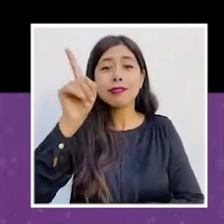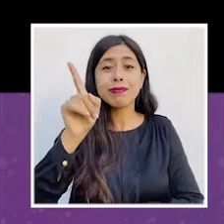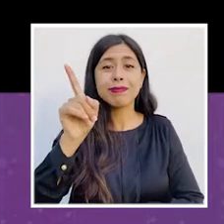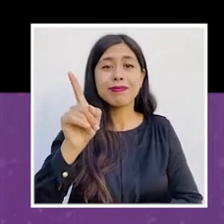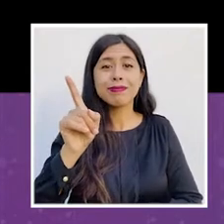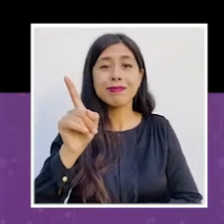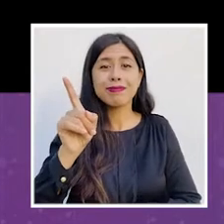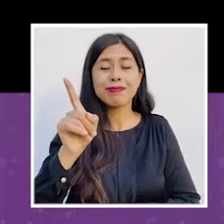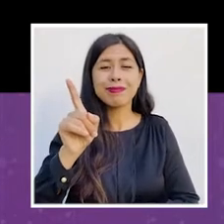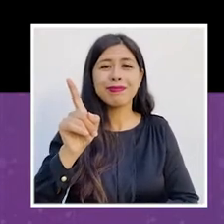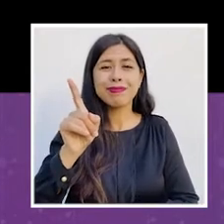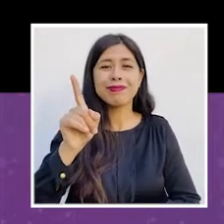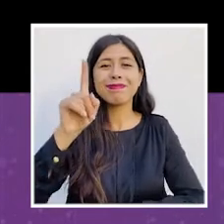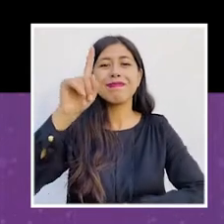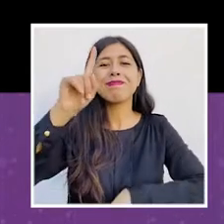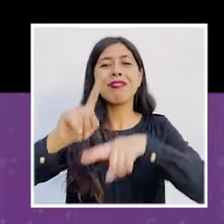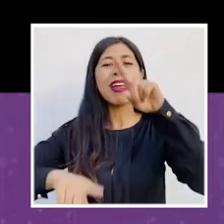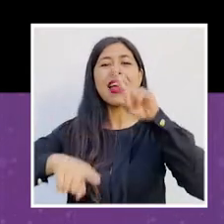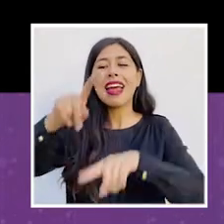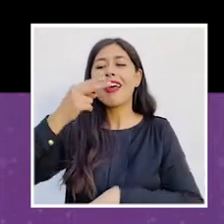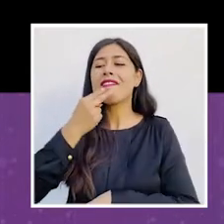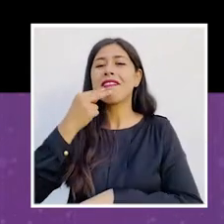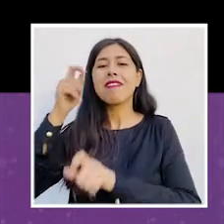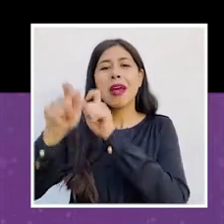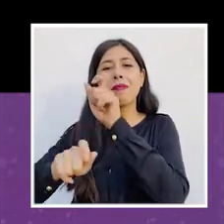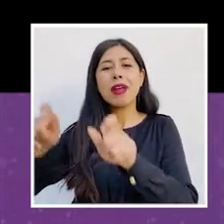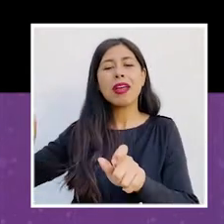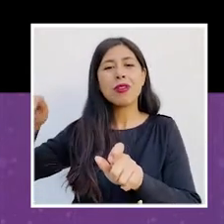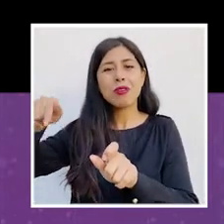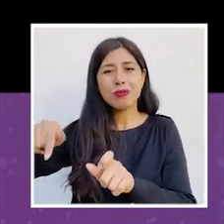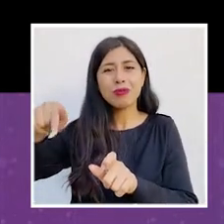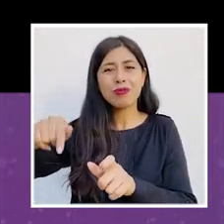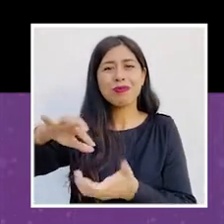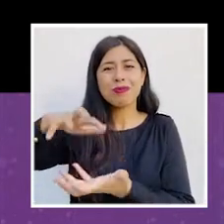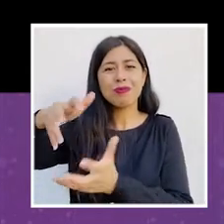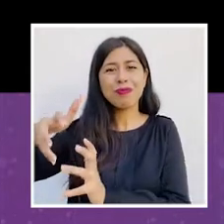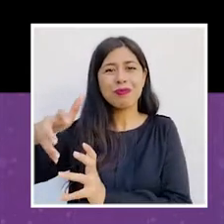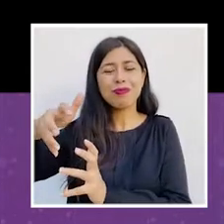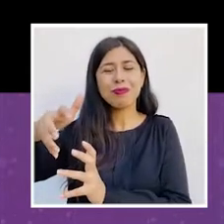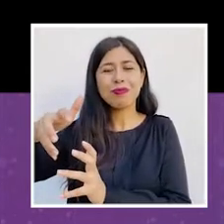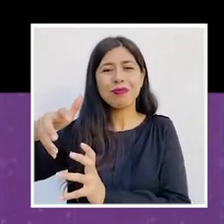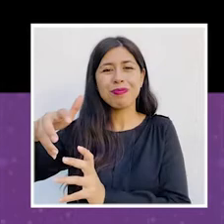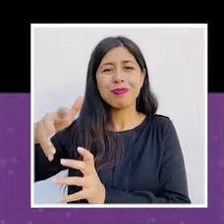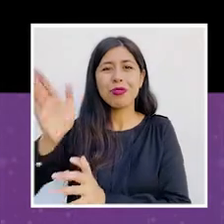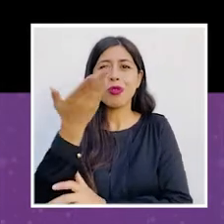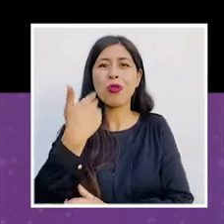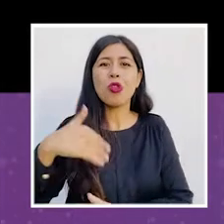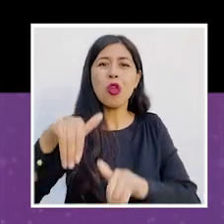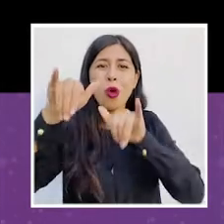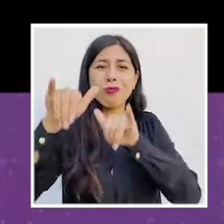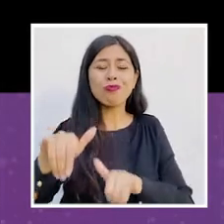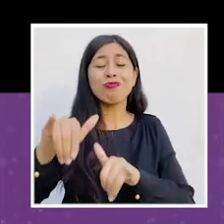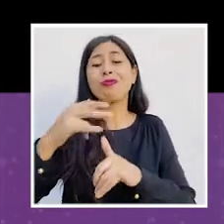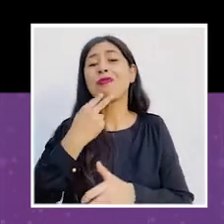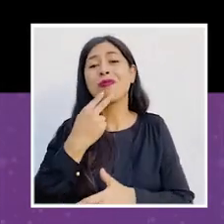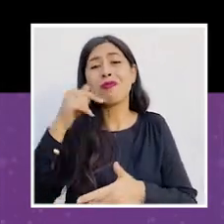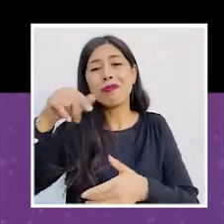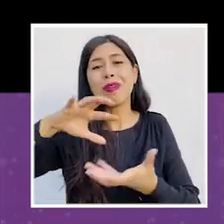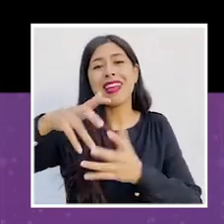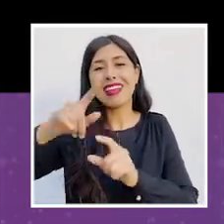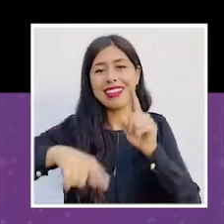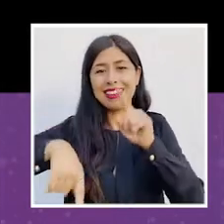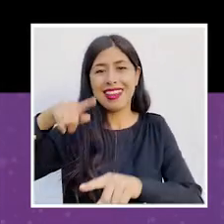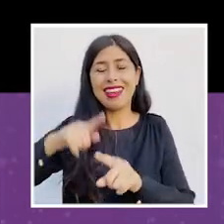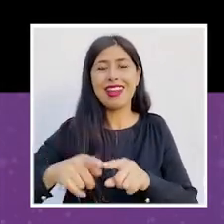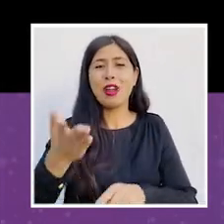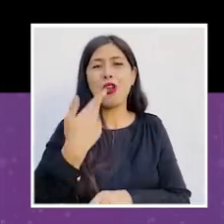¿sí? Son los terrícolas o terrícolos que estamos ubicados sobre